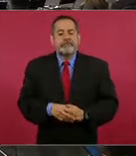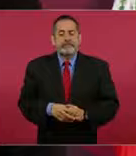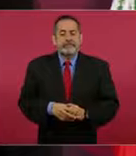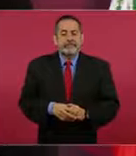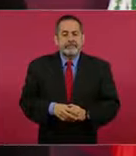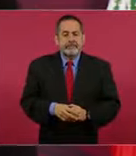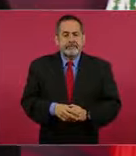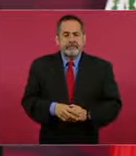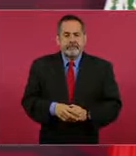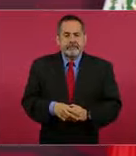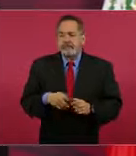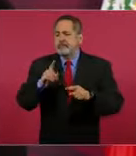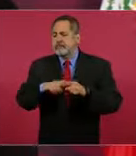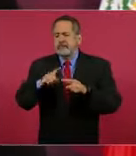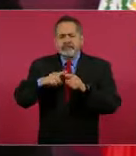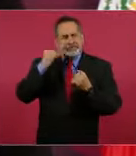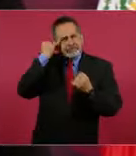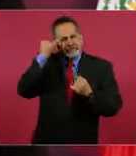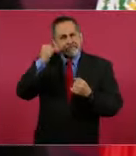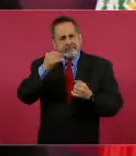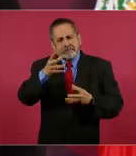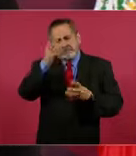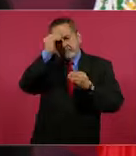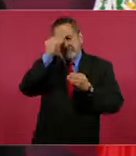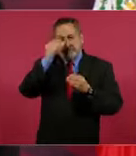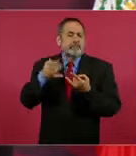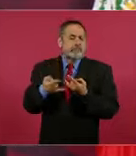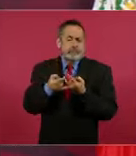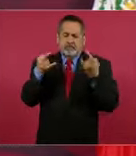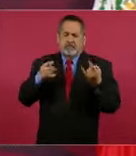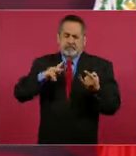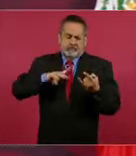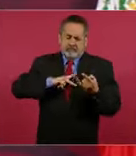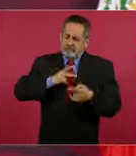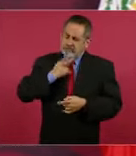¿en qué se inspiran? En nuestra historia.